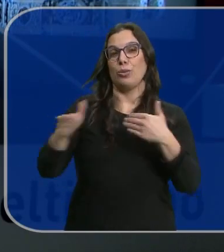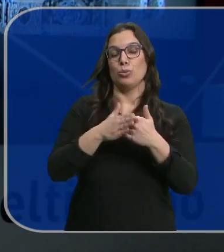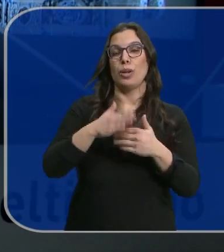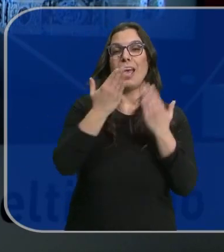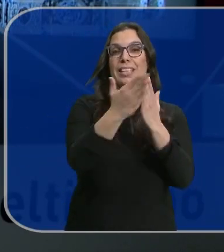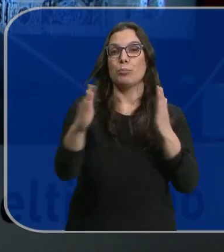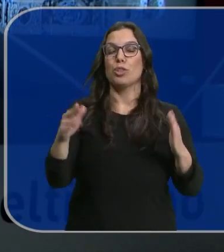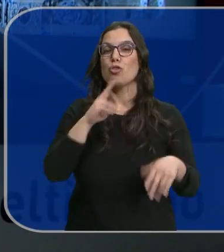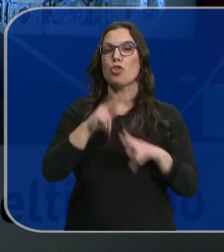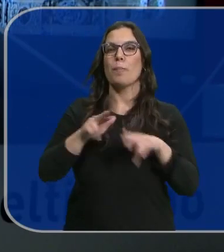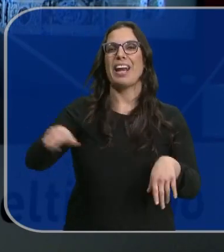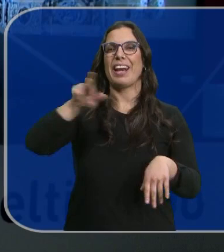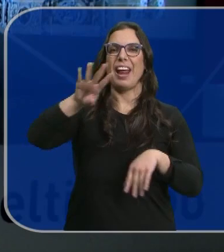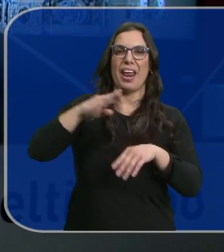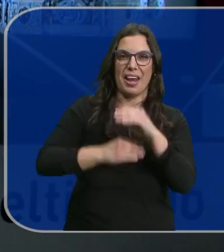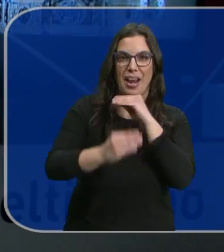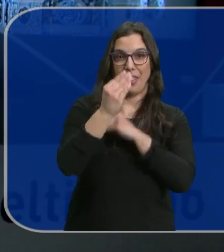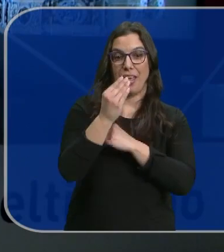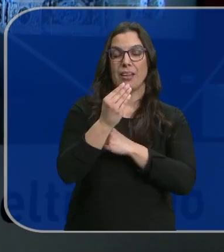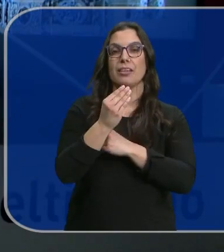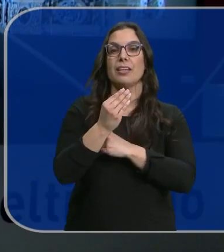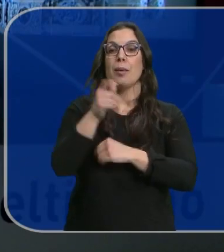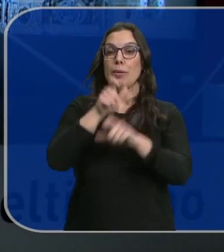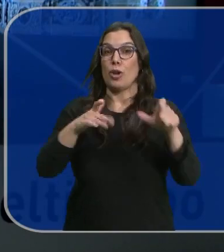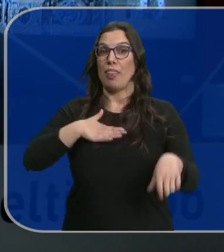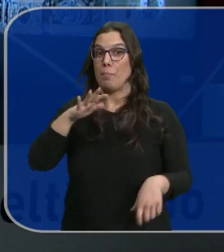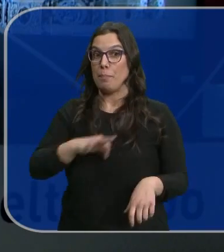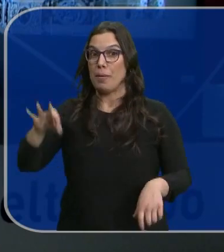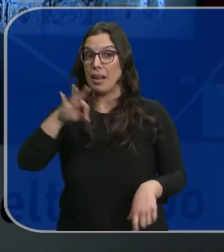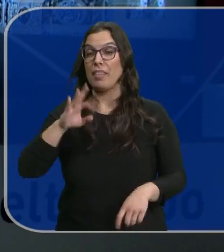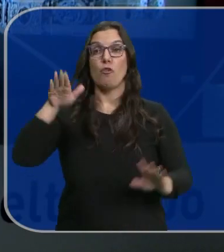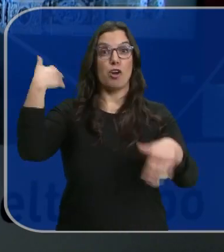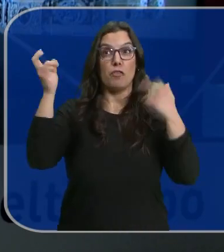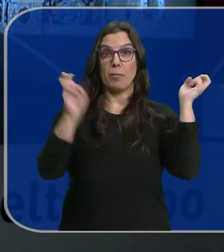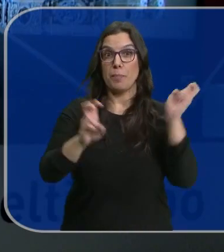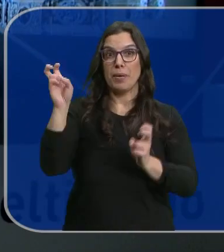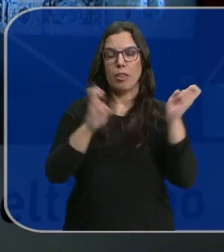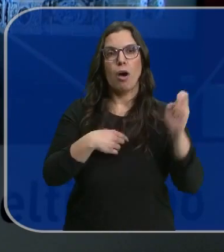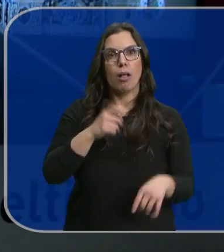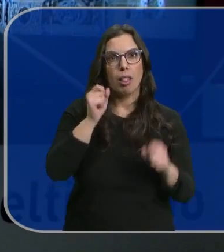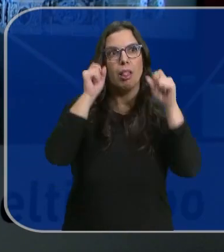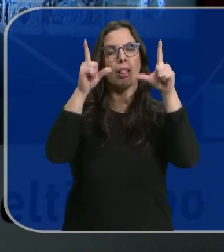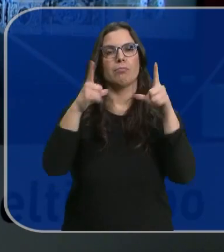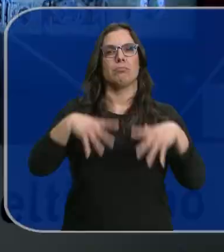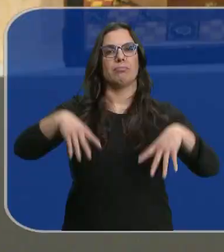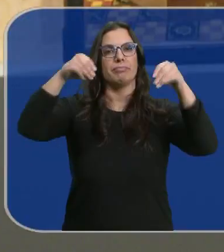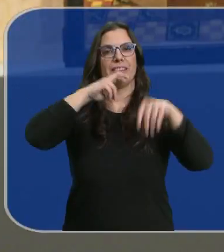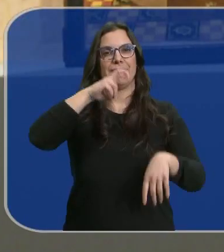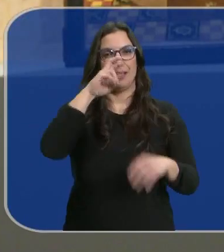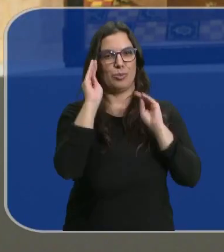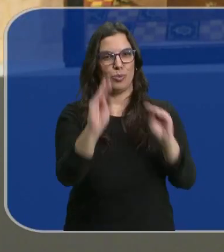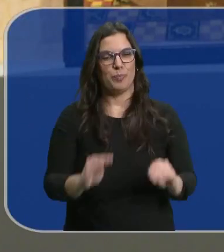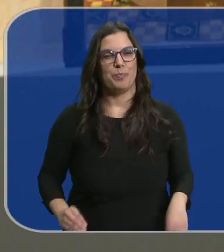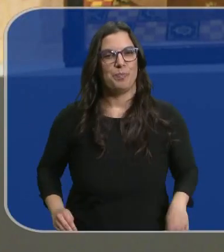la exposición que ha redescubierto este templo a los palentinos y a todos los que han venido de fuera, que han sido muchos.